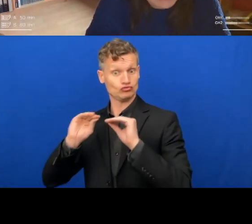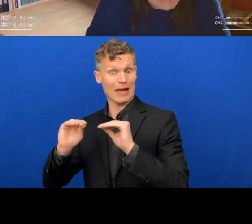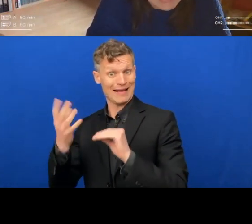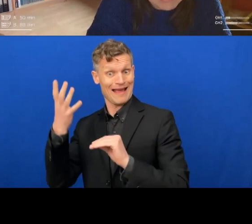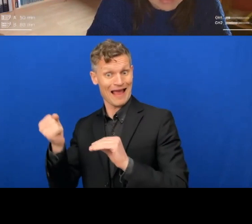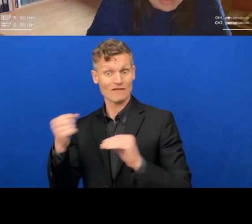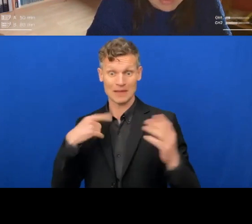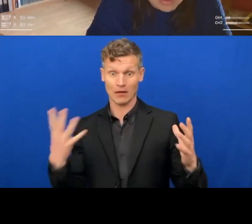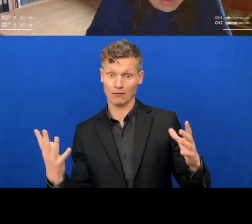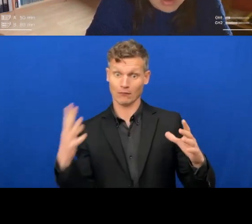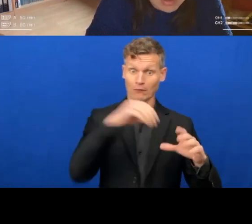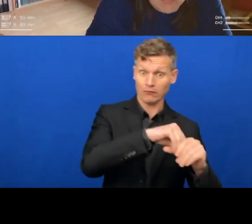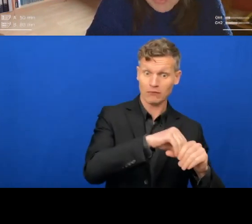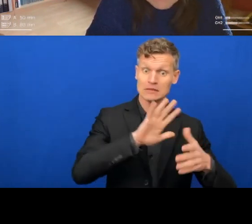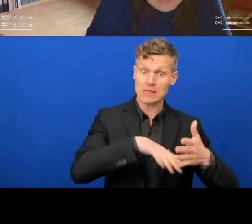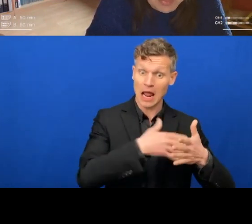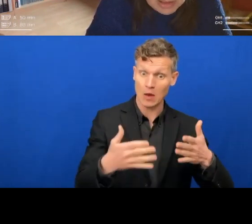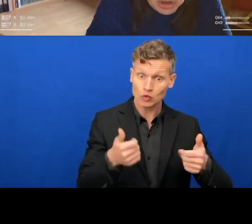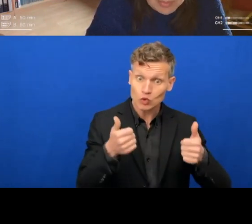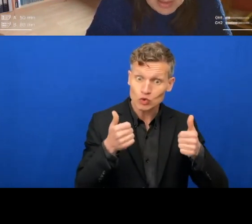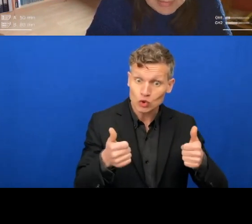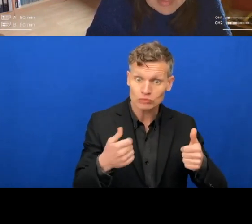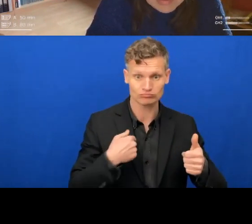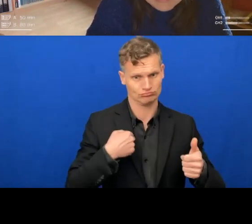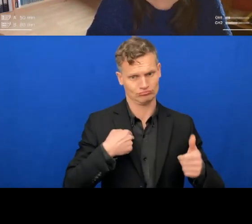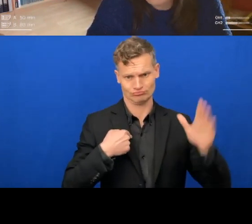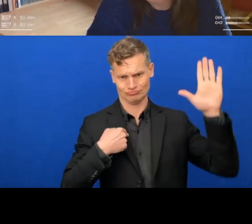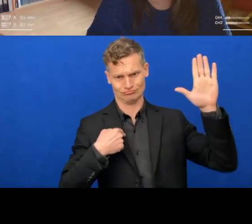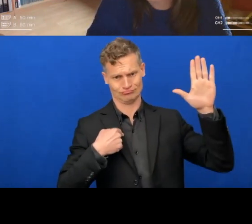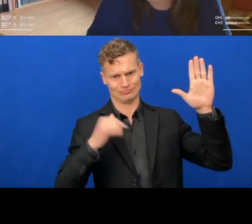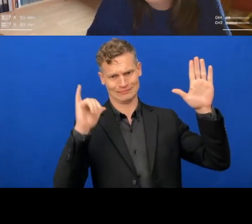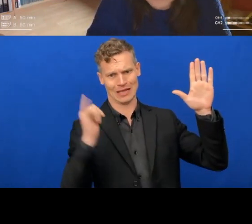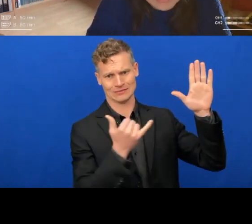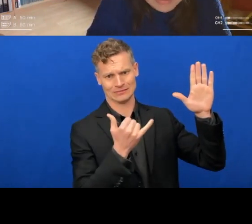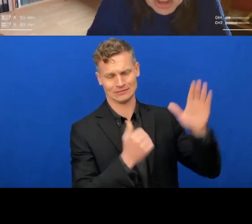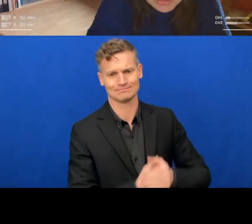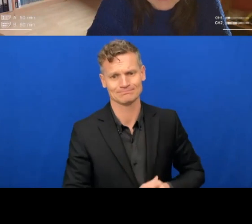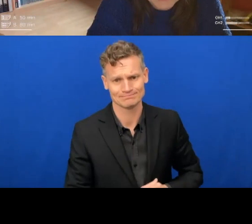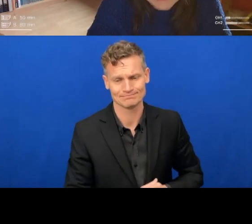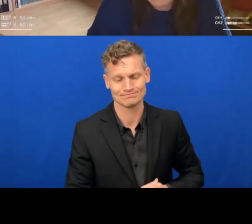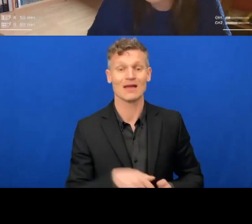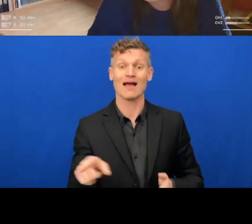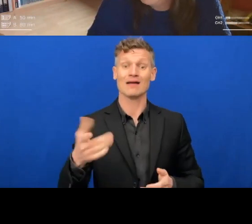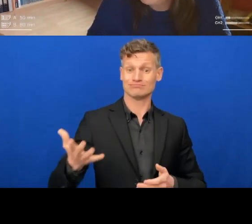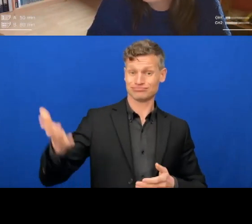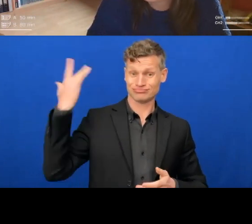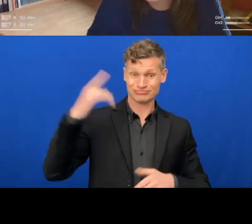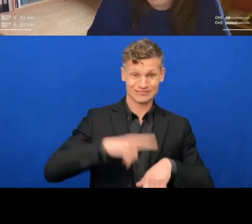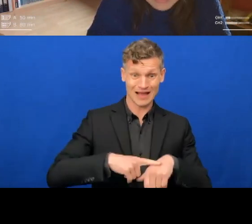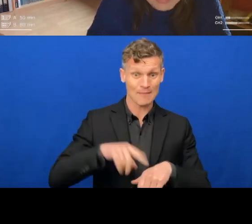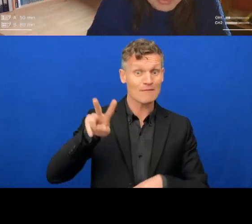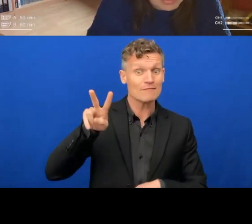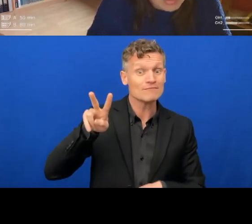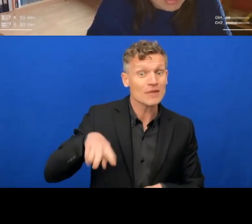ha sido una buena idea incorporar a los intérpretes de lengua de señas en el programa. Sí, definitivamente. En el